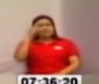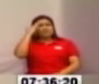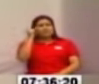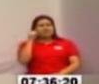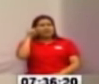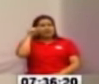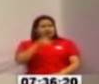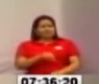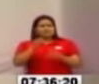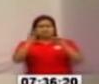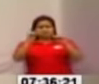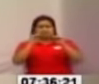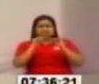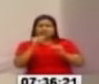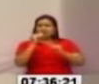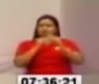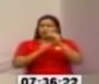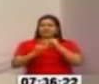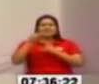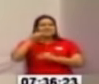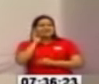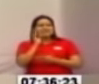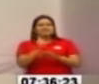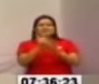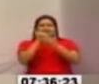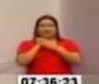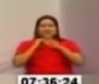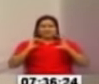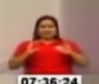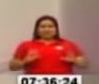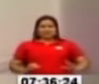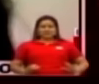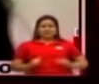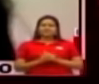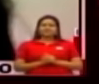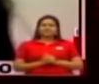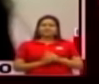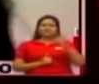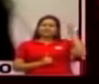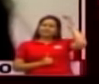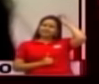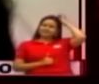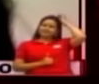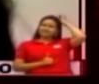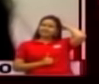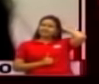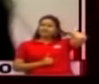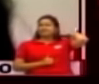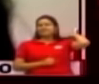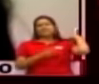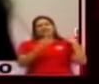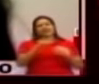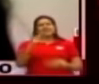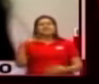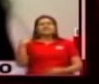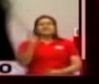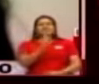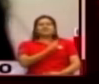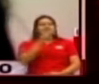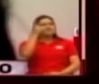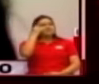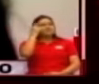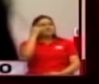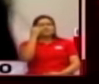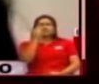preparar alimentos sabrosos y muy saludables. Muy bien, a veces cuando se habla de dieta, por lo general creemos, al menos tenemos